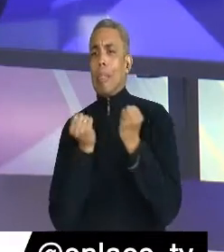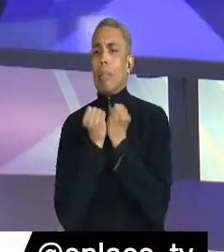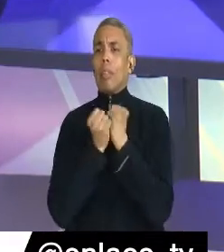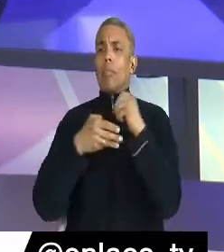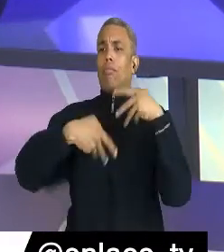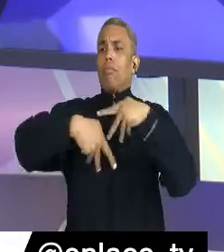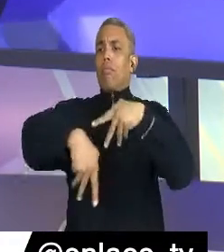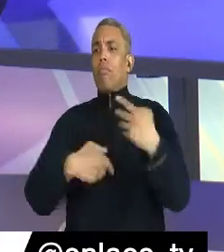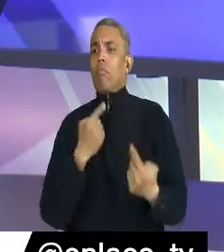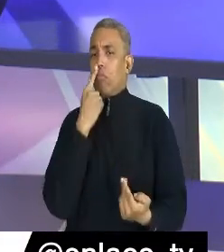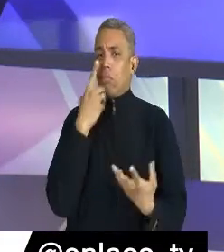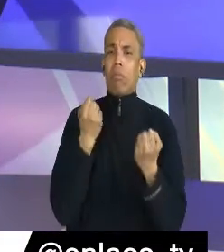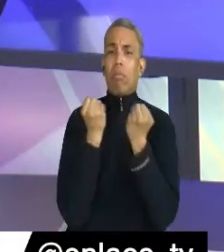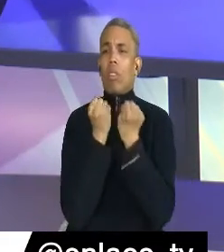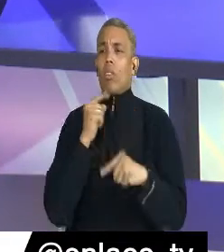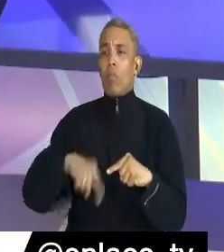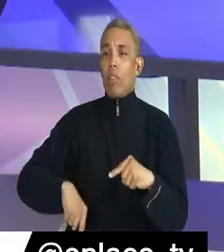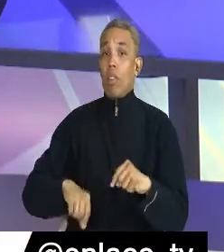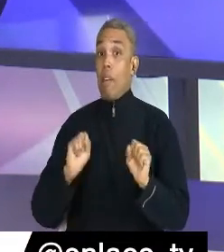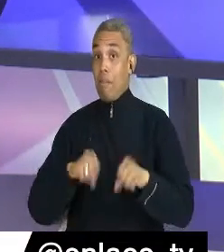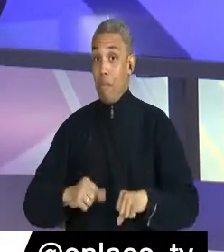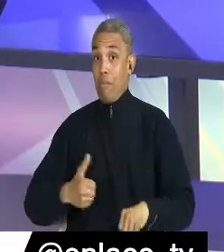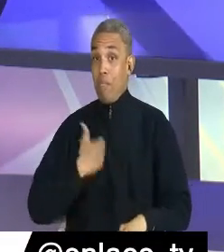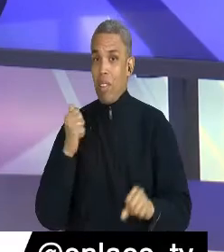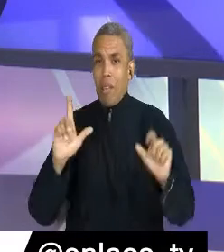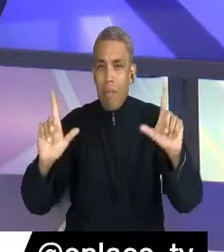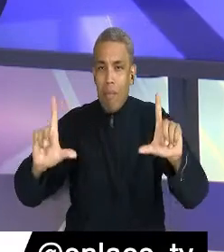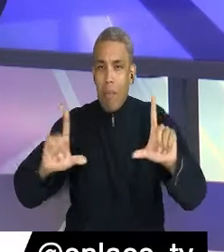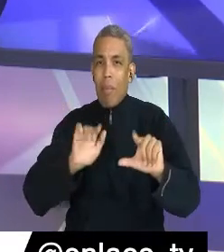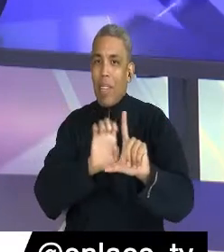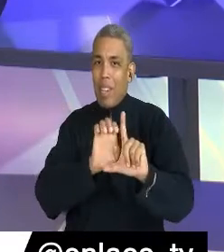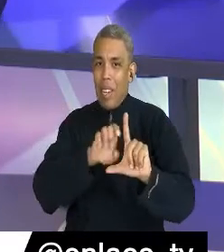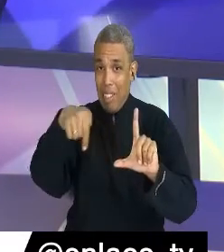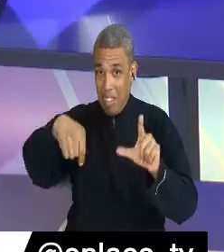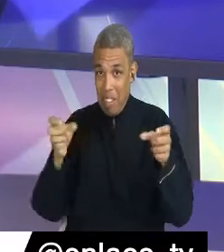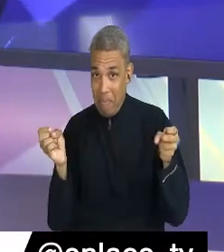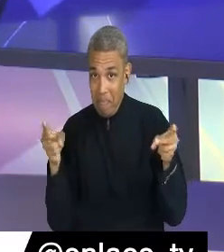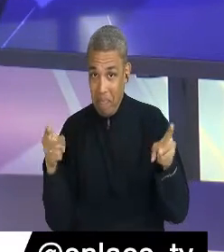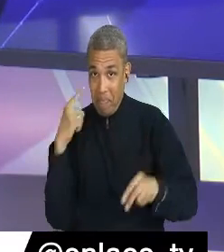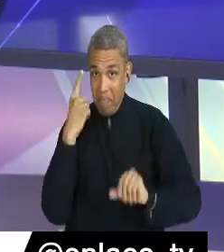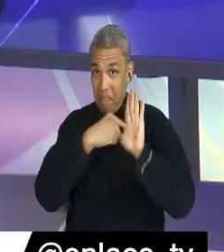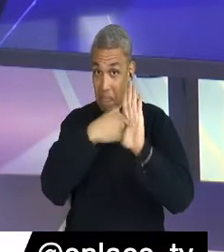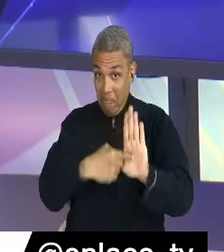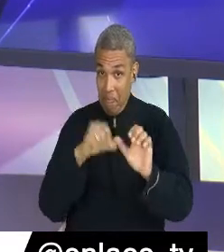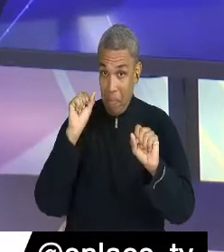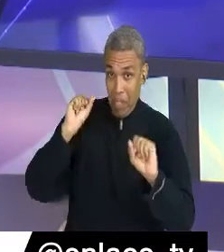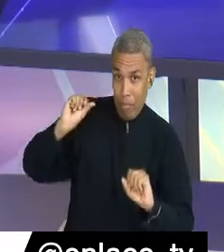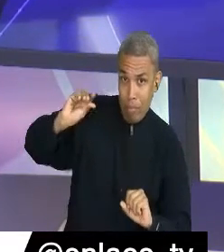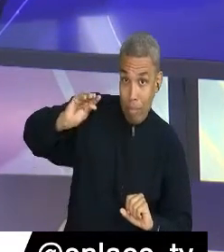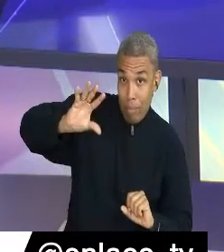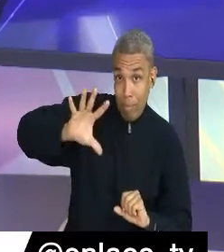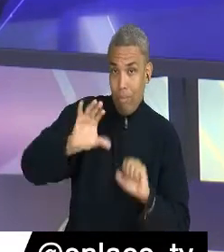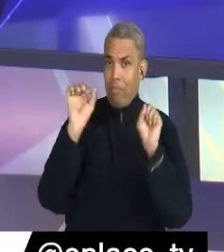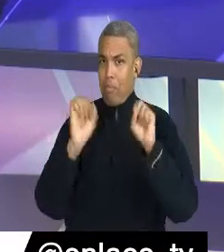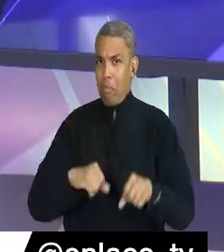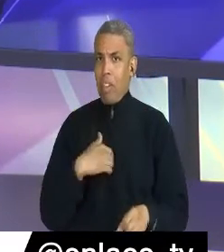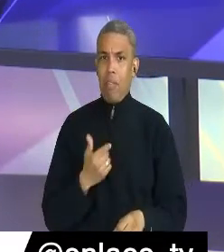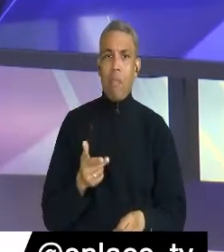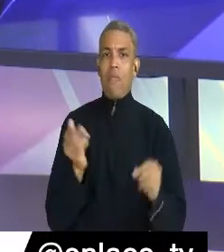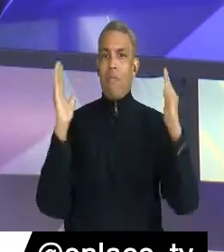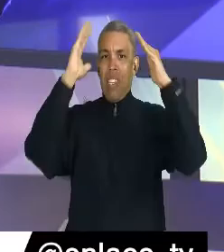pues realizaremos transmisión en directo desde la celebración de los 95 años de barrancabermeja y ustedes podrán ver los honores que rendirán los